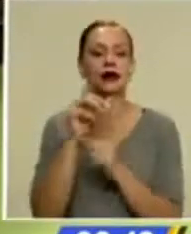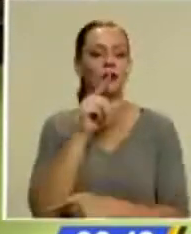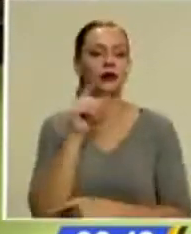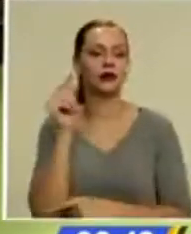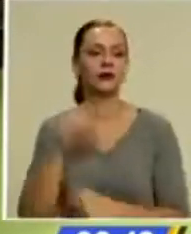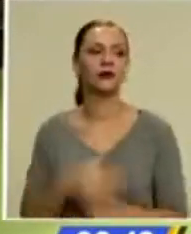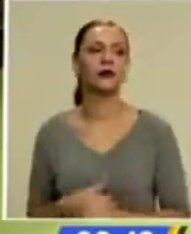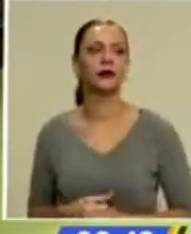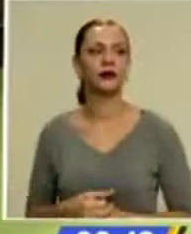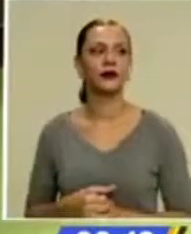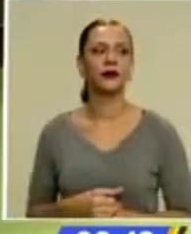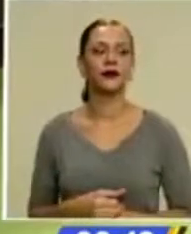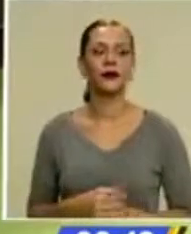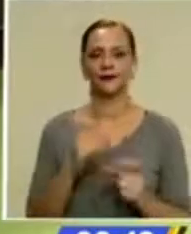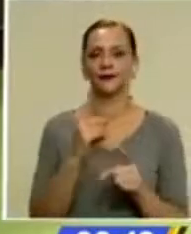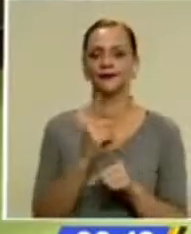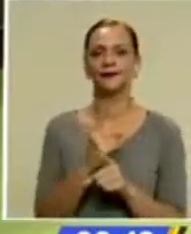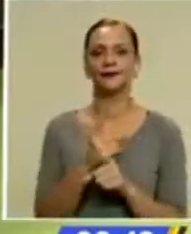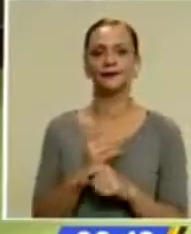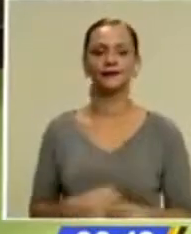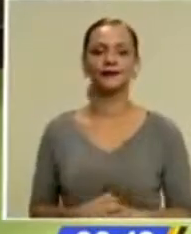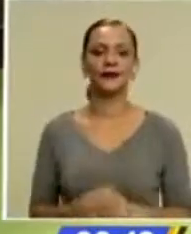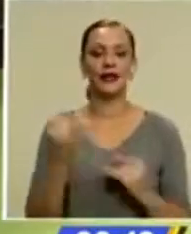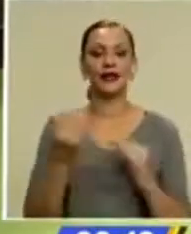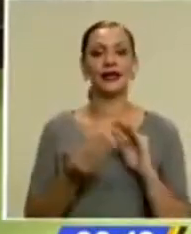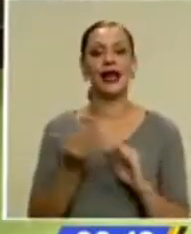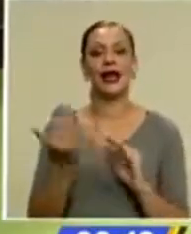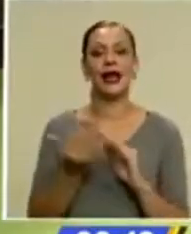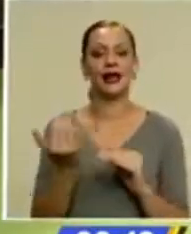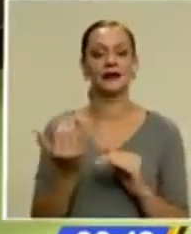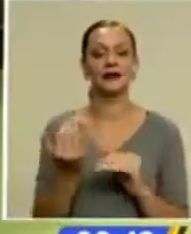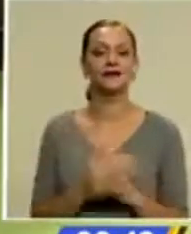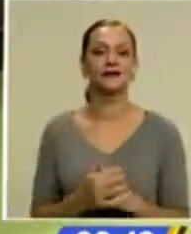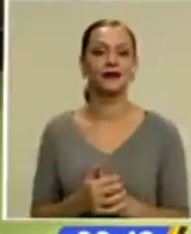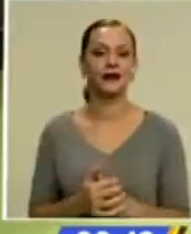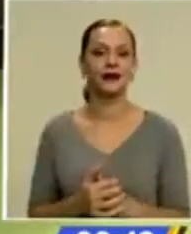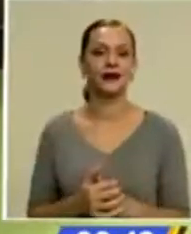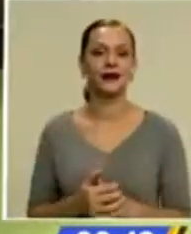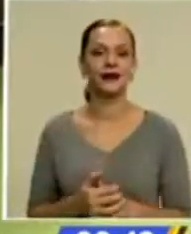WhatsApp. Exactamente, porque ya casi sacamos las